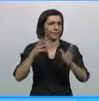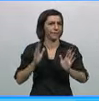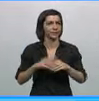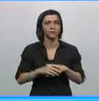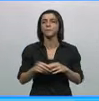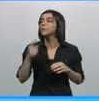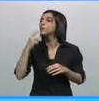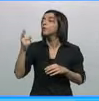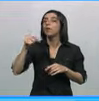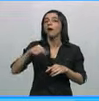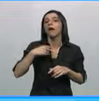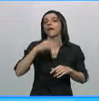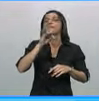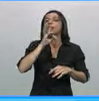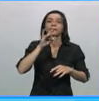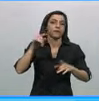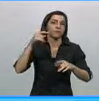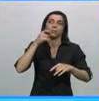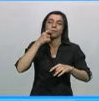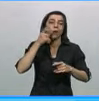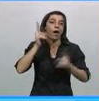sentís identificado?